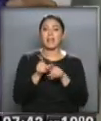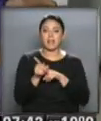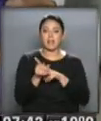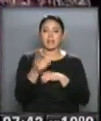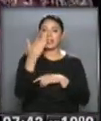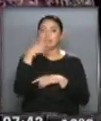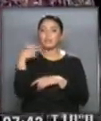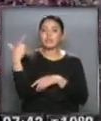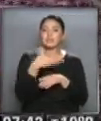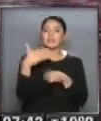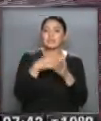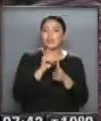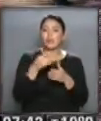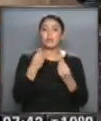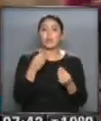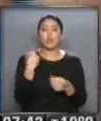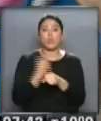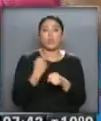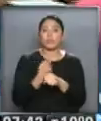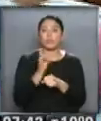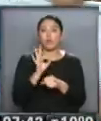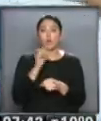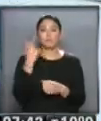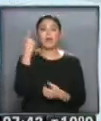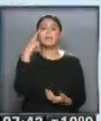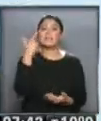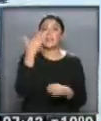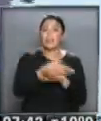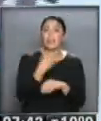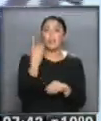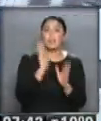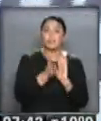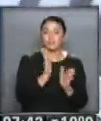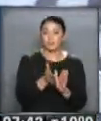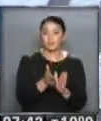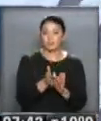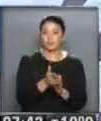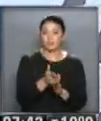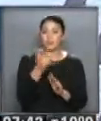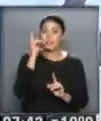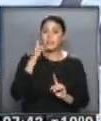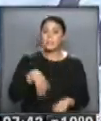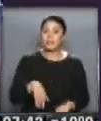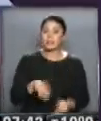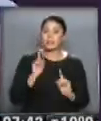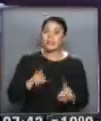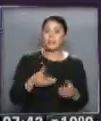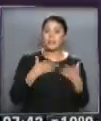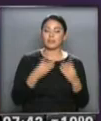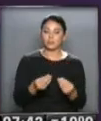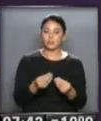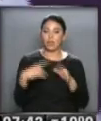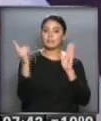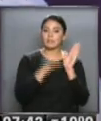no se acercaban por no poder tener o pensaban que no accedían al tratamiento. Pero también va a servir para